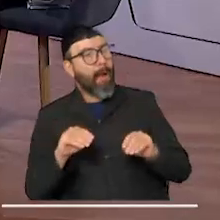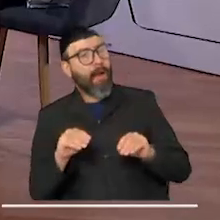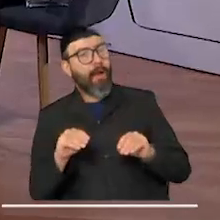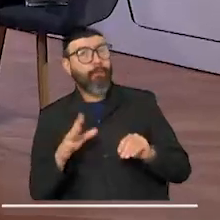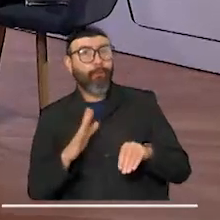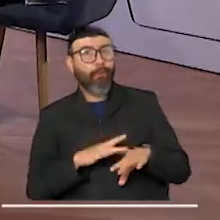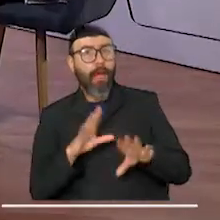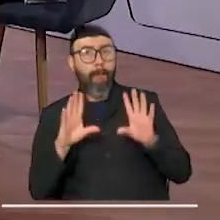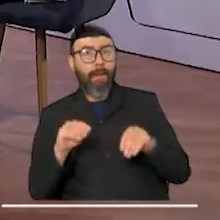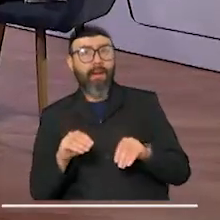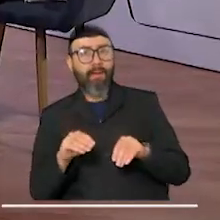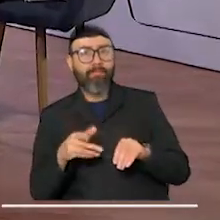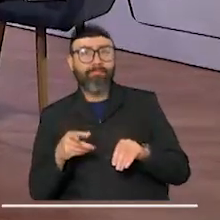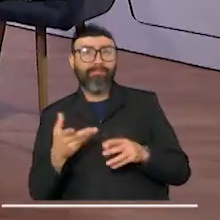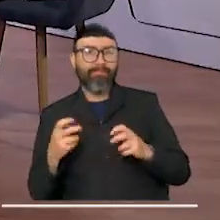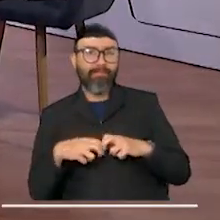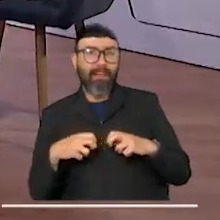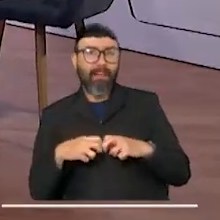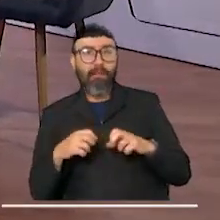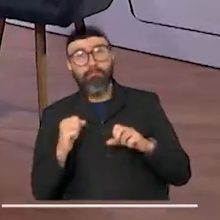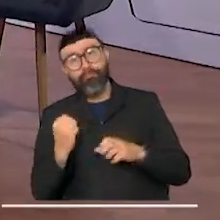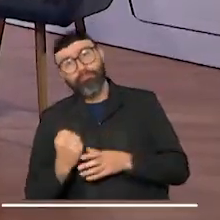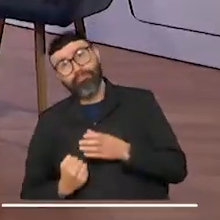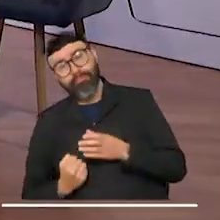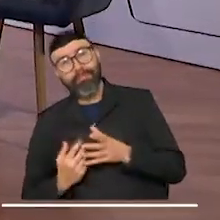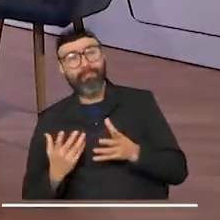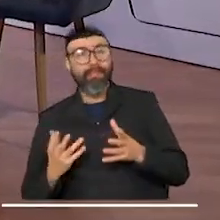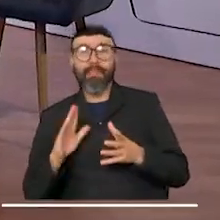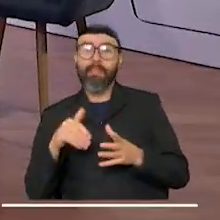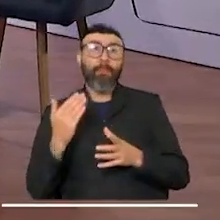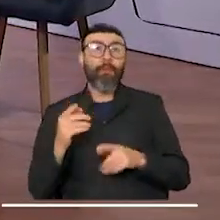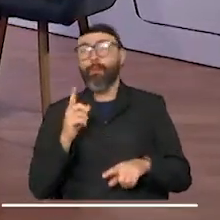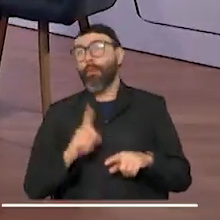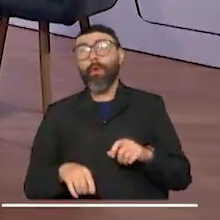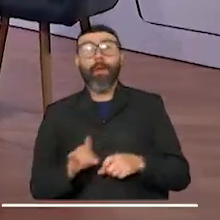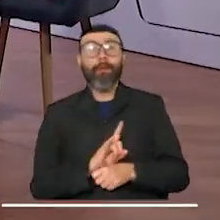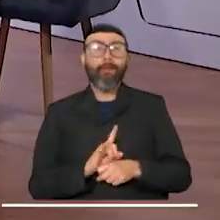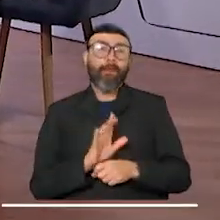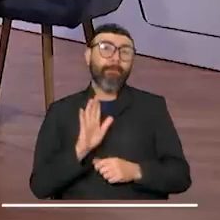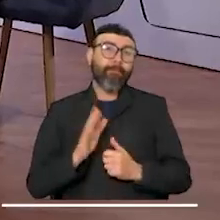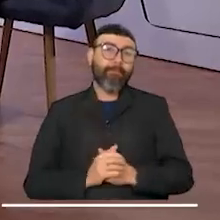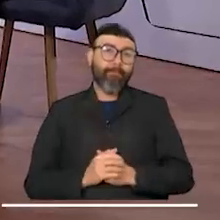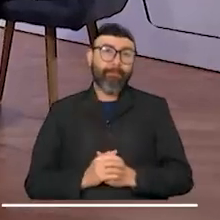puedo se va a descargar después no se puede utilizar